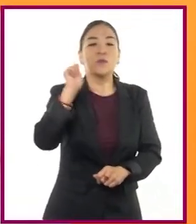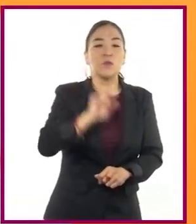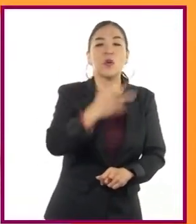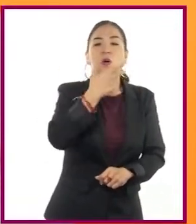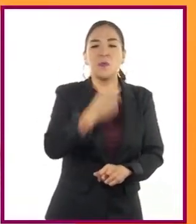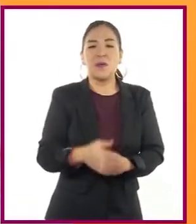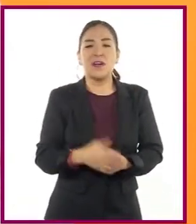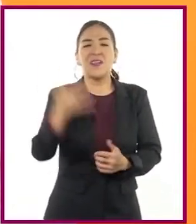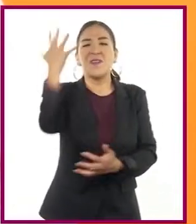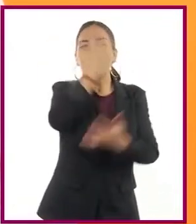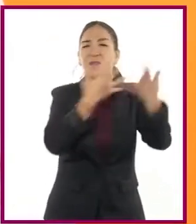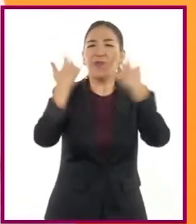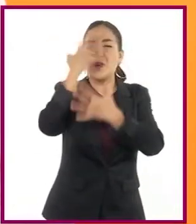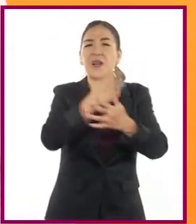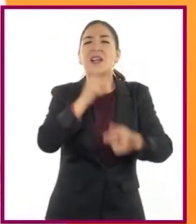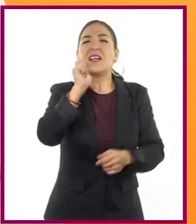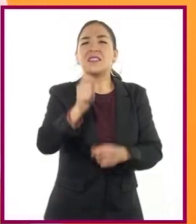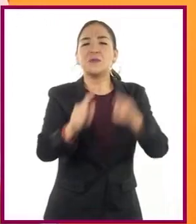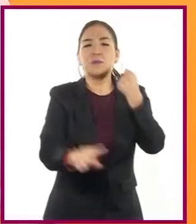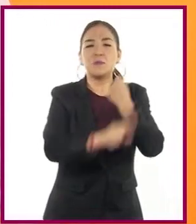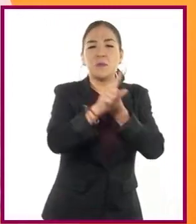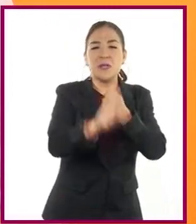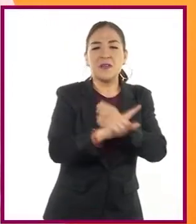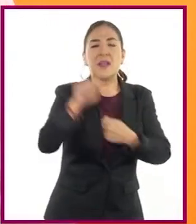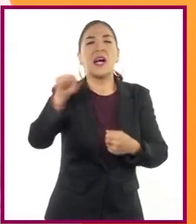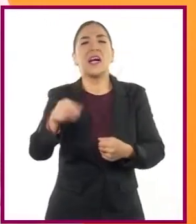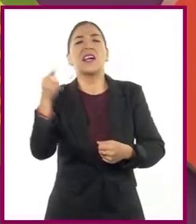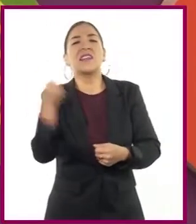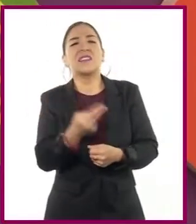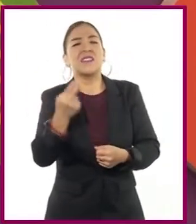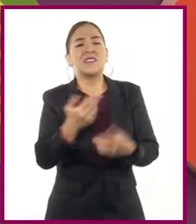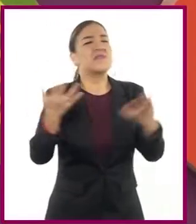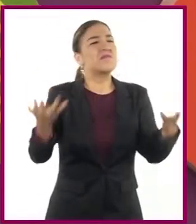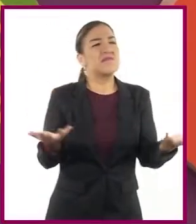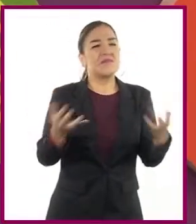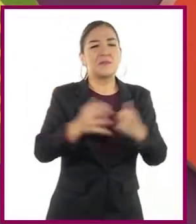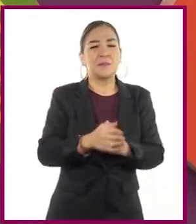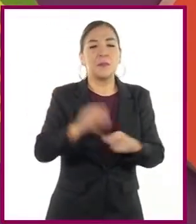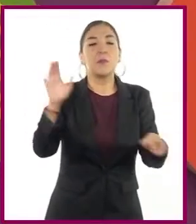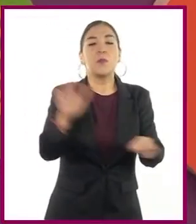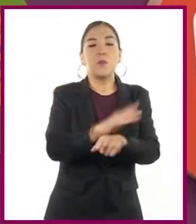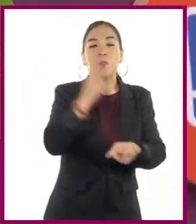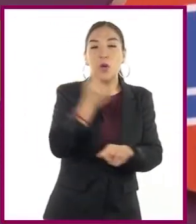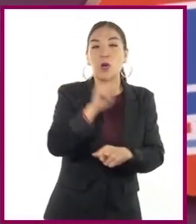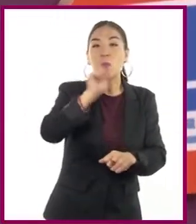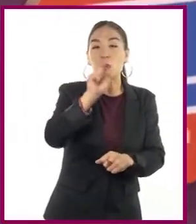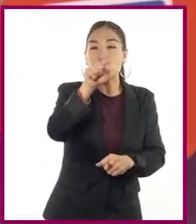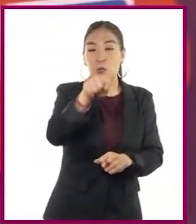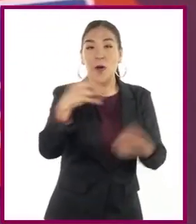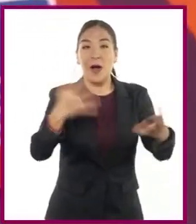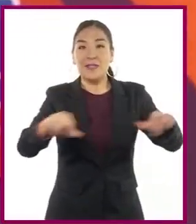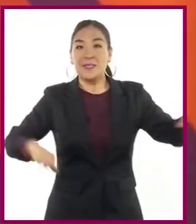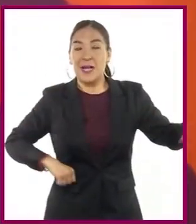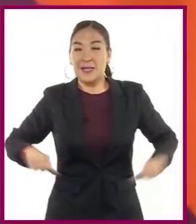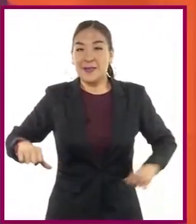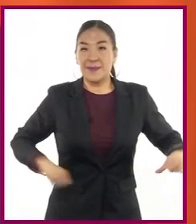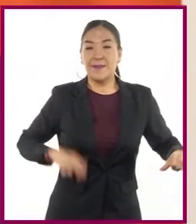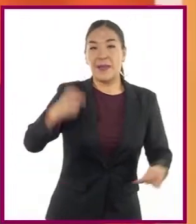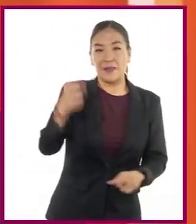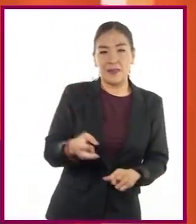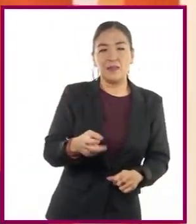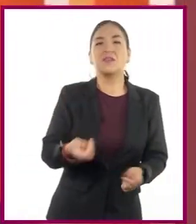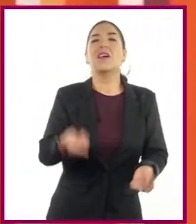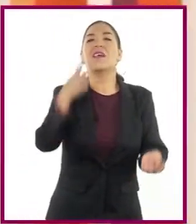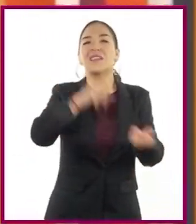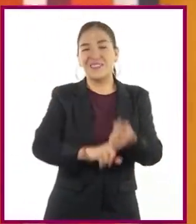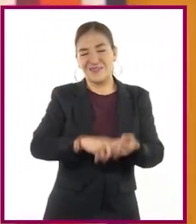alumnas confunden lo que es un problema y una necesidad? Porque al realizar la dinámica, entramos